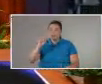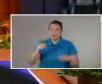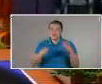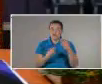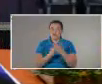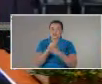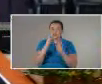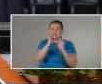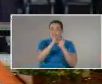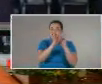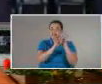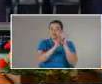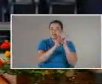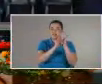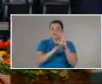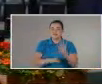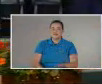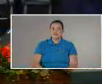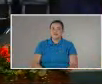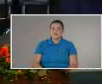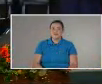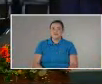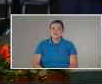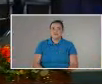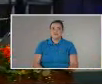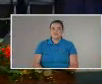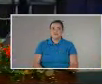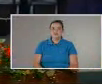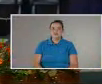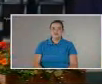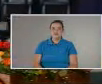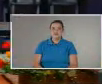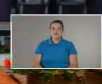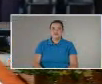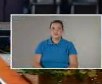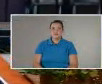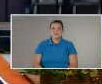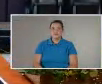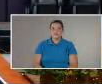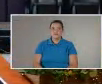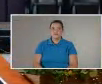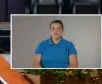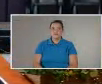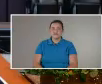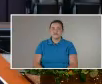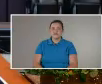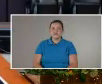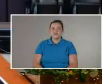otro, pero en el Nuevo Testamento es el versículo más corto.